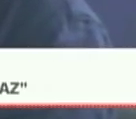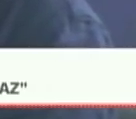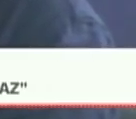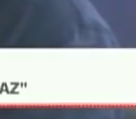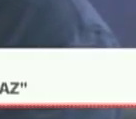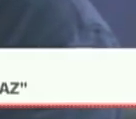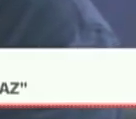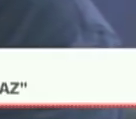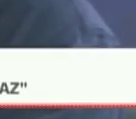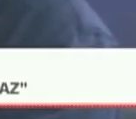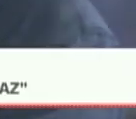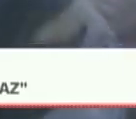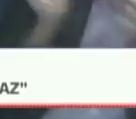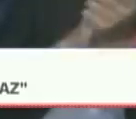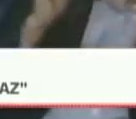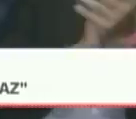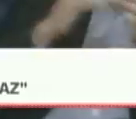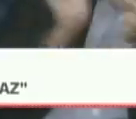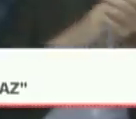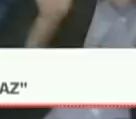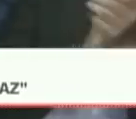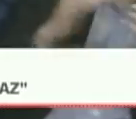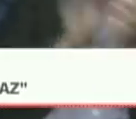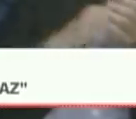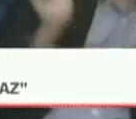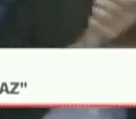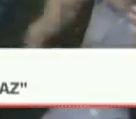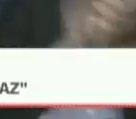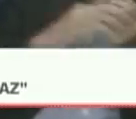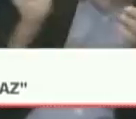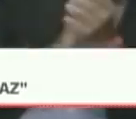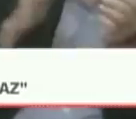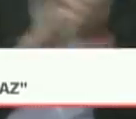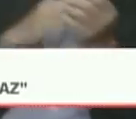esta batalla la vamos a ganar.